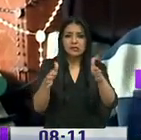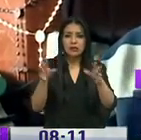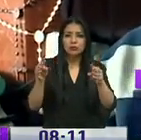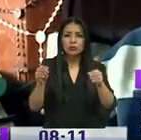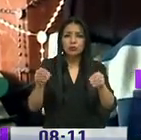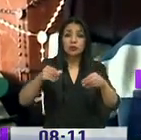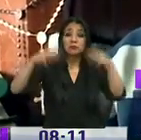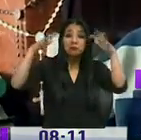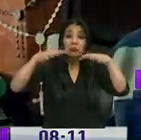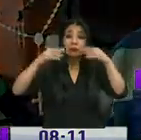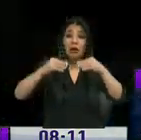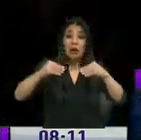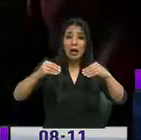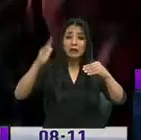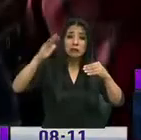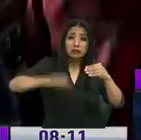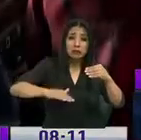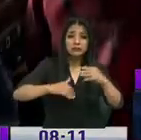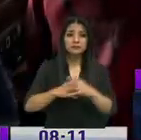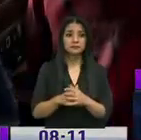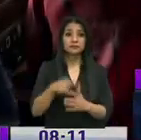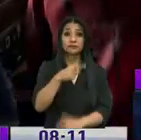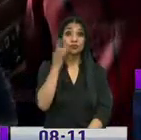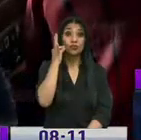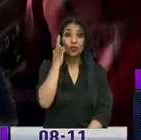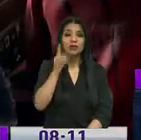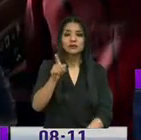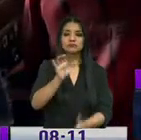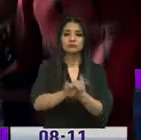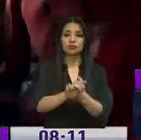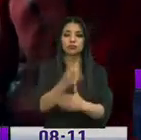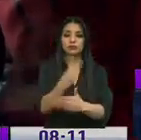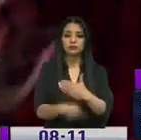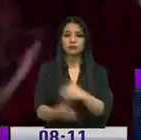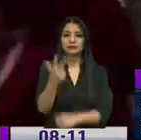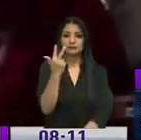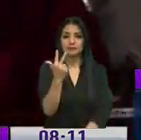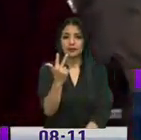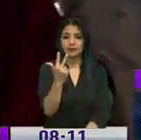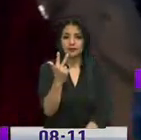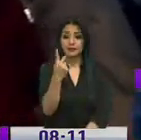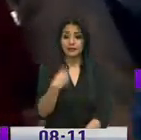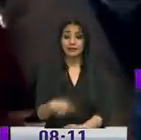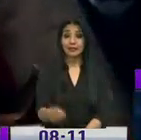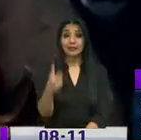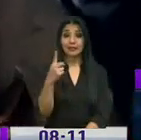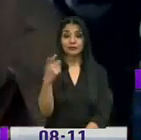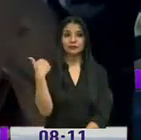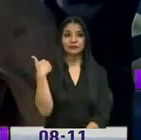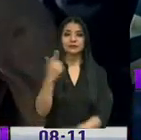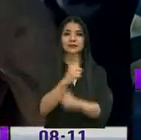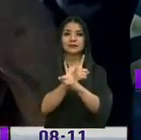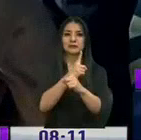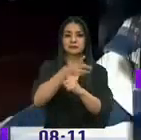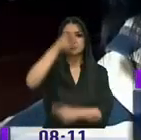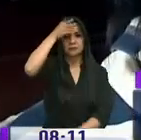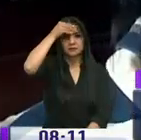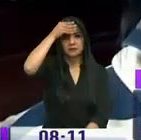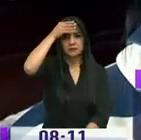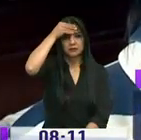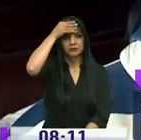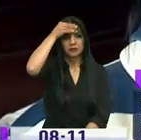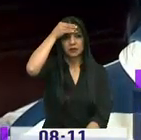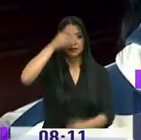y ya se están cayendo. La señora Nancy vive aquí con su esposo y sus 3 hijos. Uno de sus hijos tiene discapacidad intelectual.